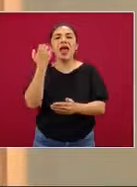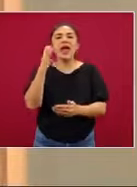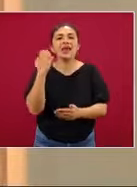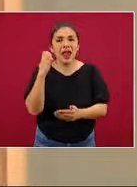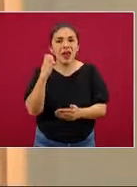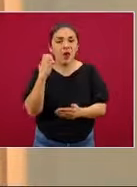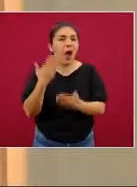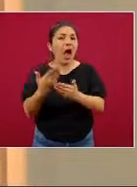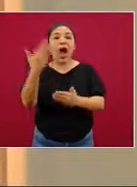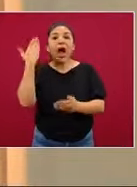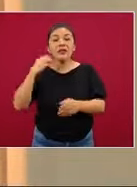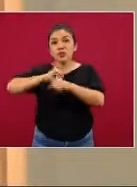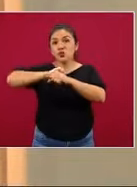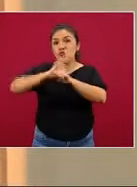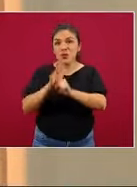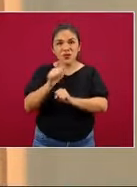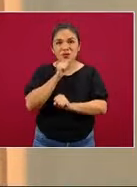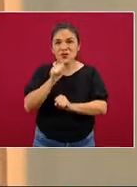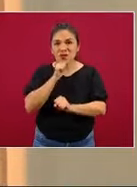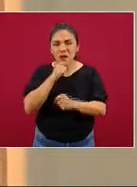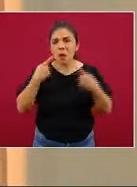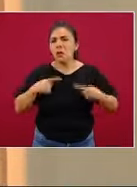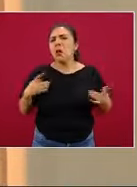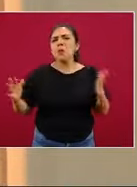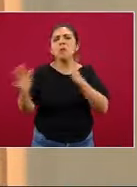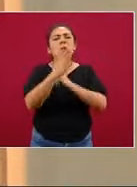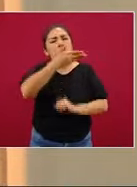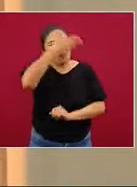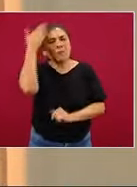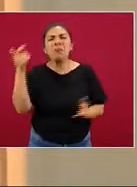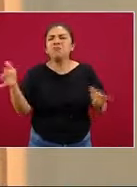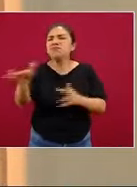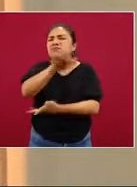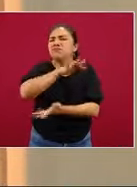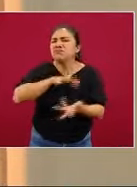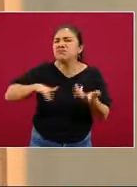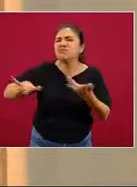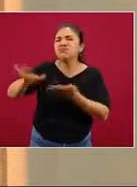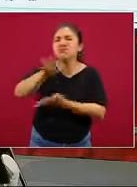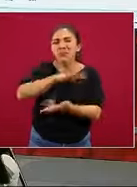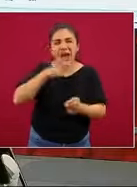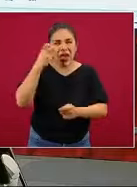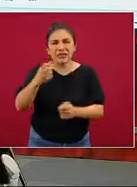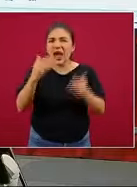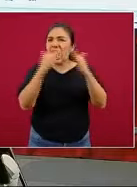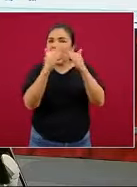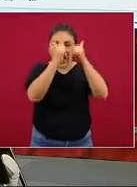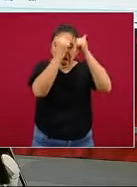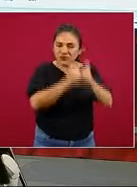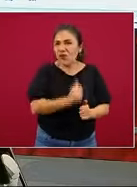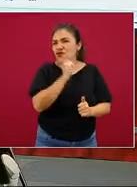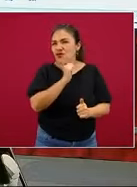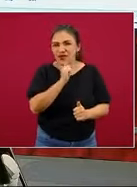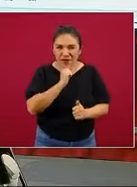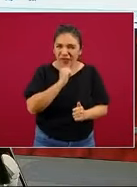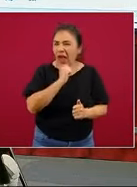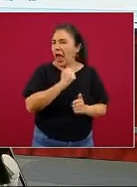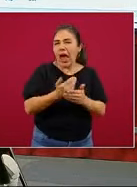mucho antes de que iniciara la Jornada Nacional de Salud Pública, de sana